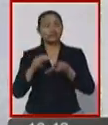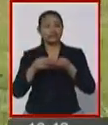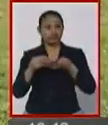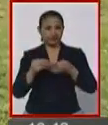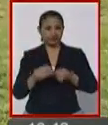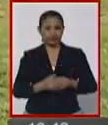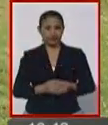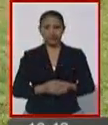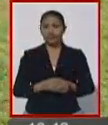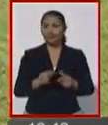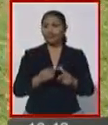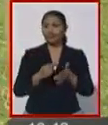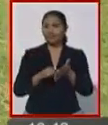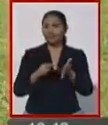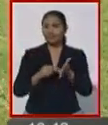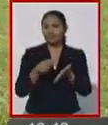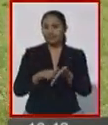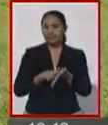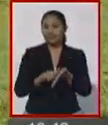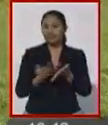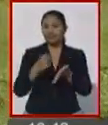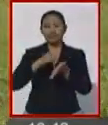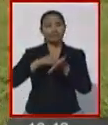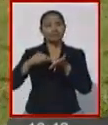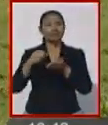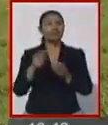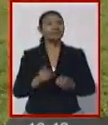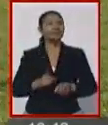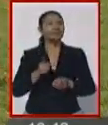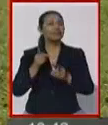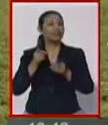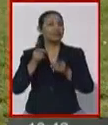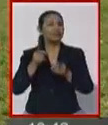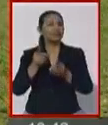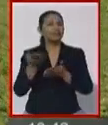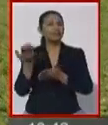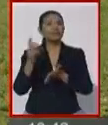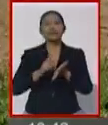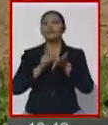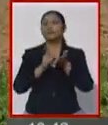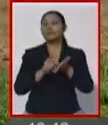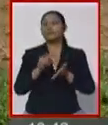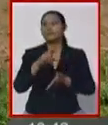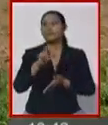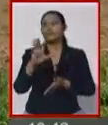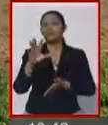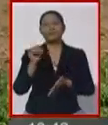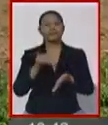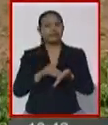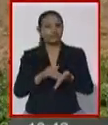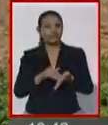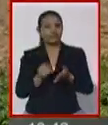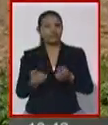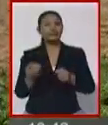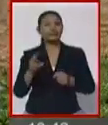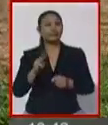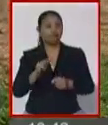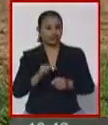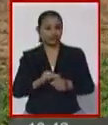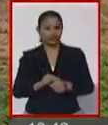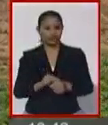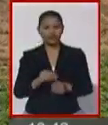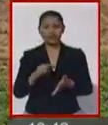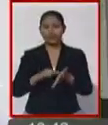$662,000. Situación que con el dinero se logró pagar una deuda que tenían de $350,000 y sus intereses.